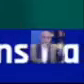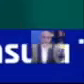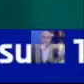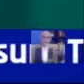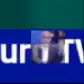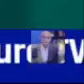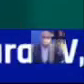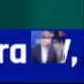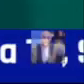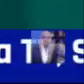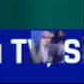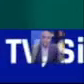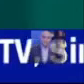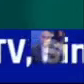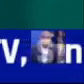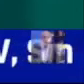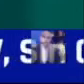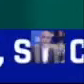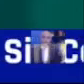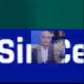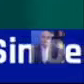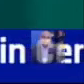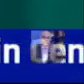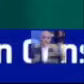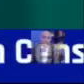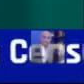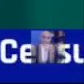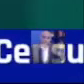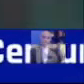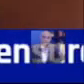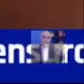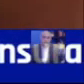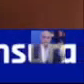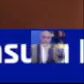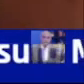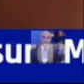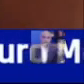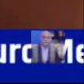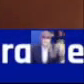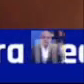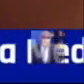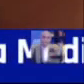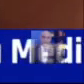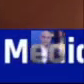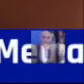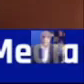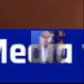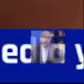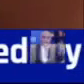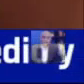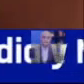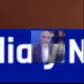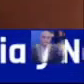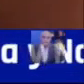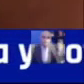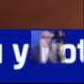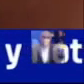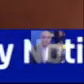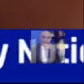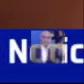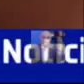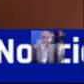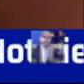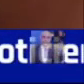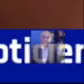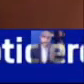Obrador que tiene todo un equipo diplomático desplegado por toda la región para construir la fuerza